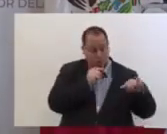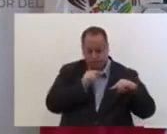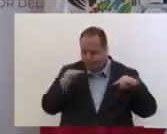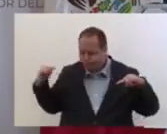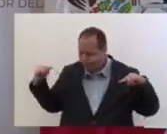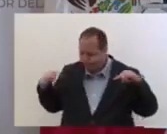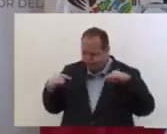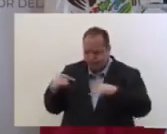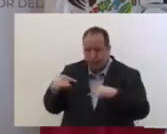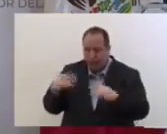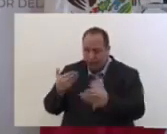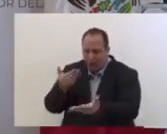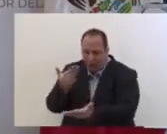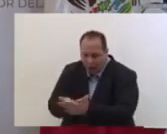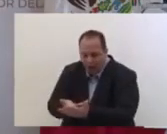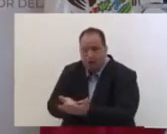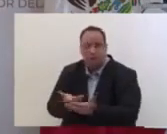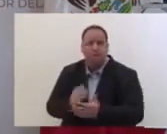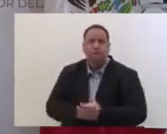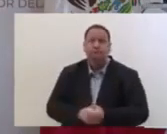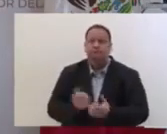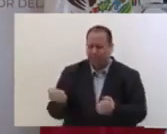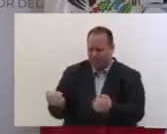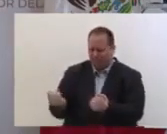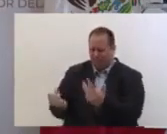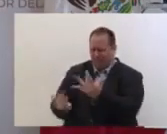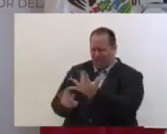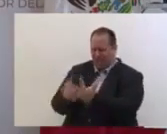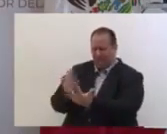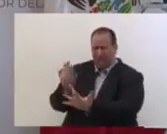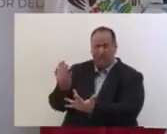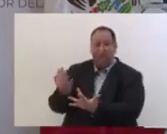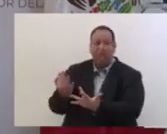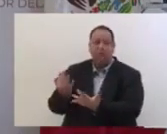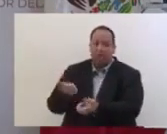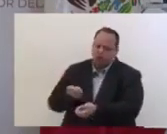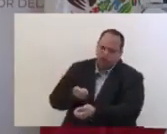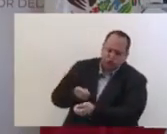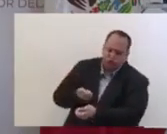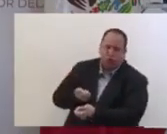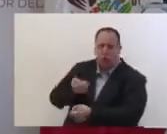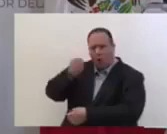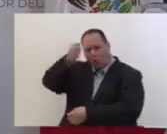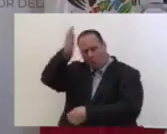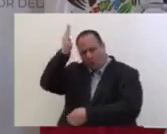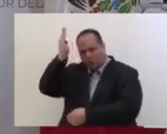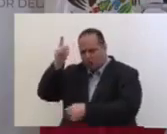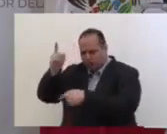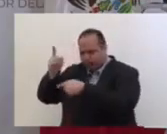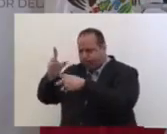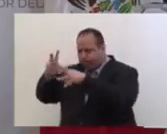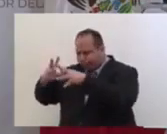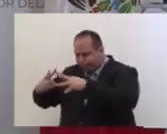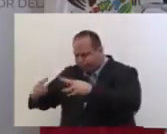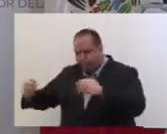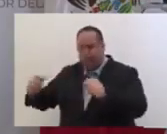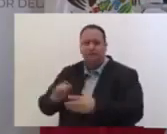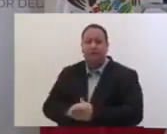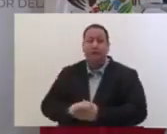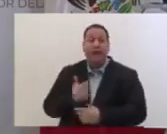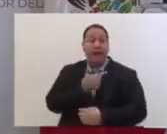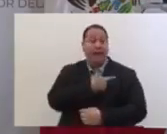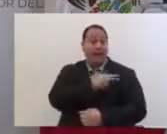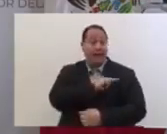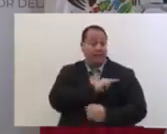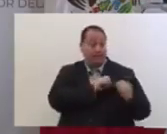policías llegan a este sitio, el incendio es atendido por el Departamento de Bomberos, elementos de la